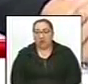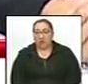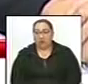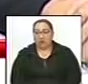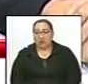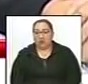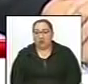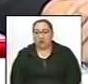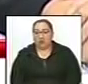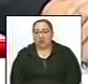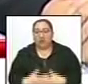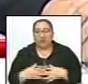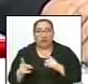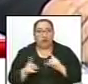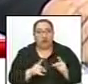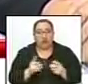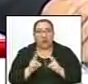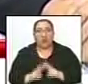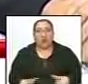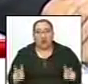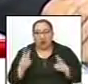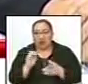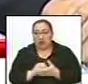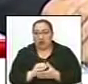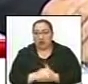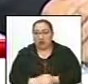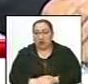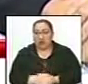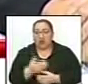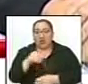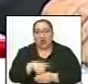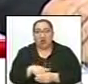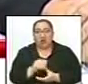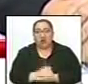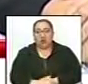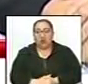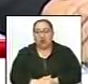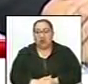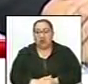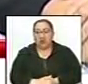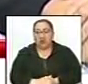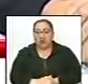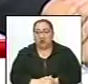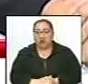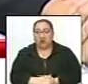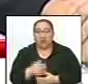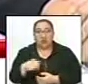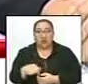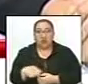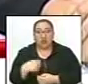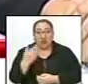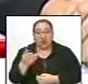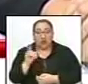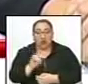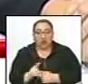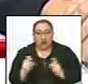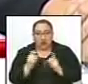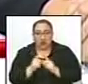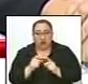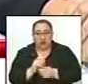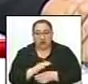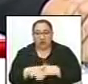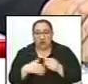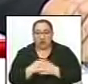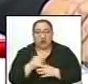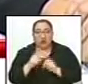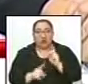debatido, se ha valorado y se ha votado. Si aquí se va a dar el uso de la palabra